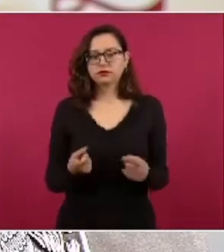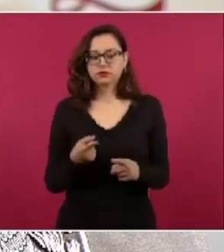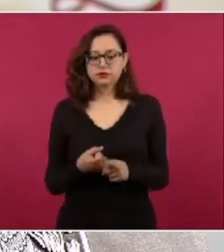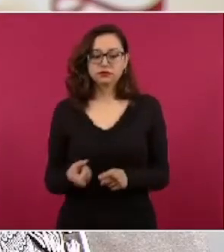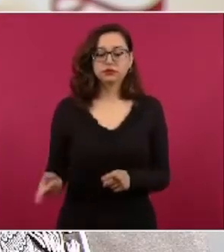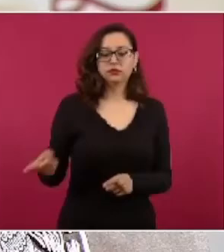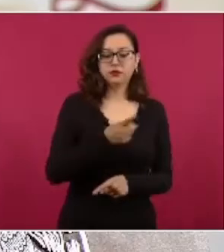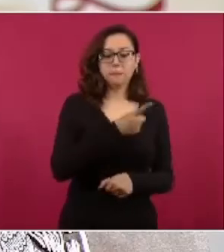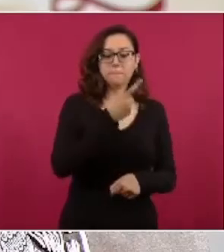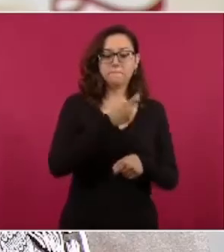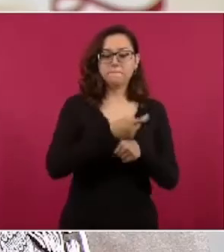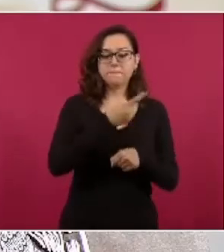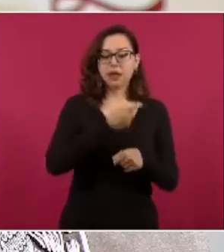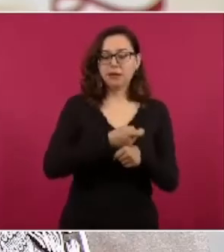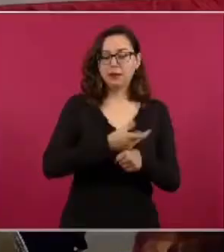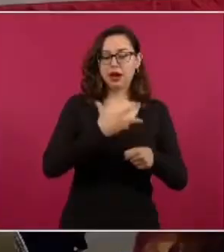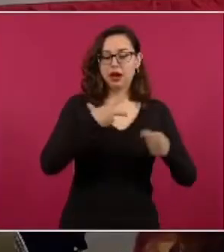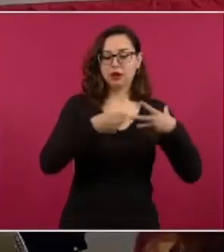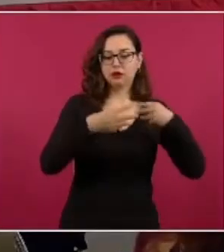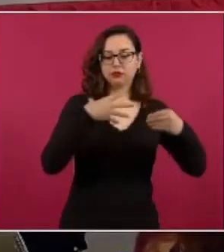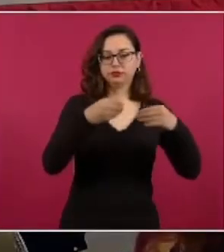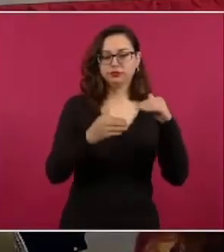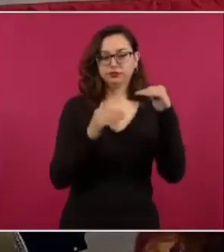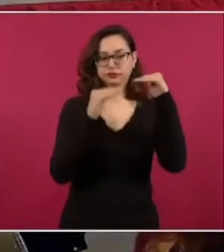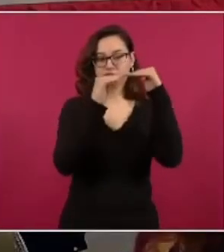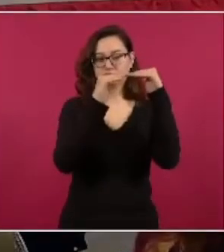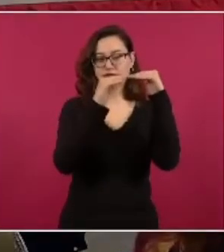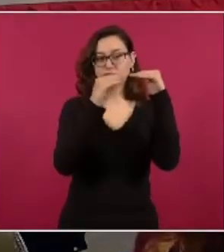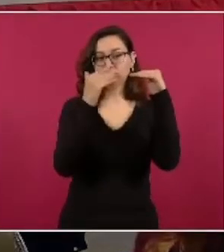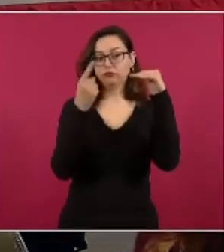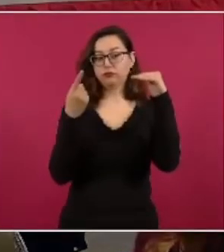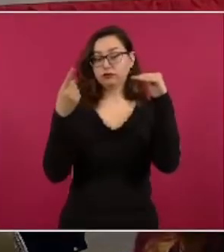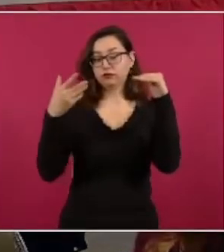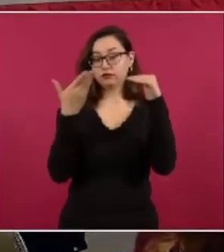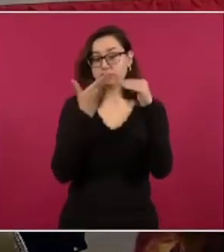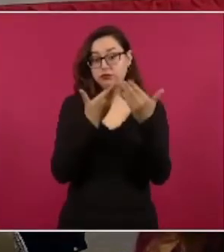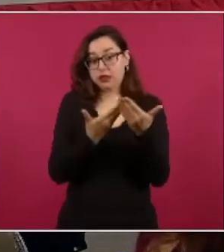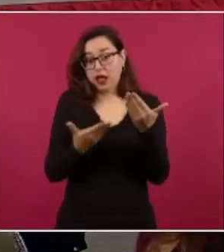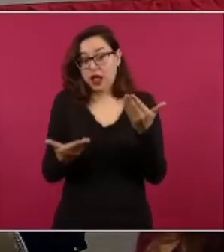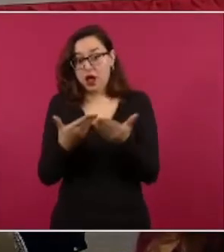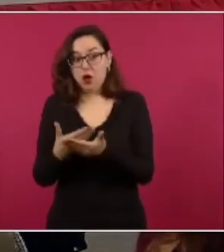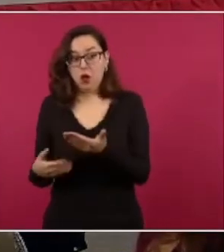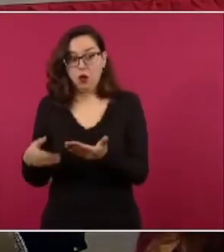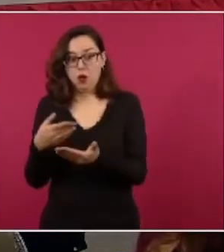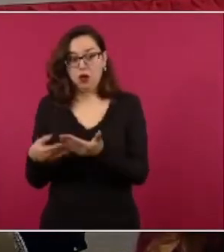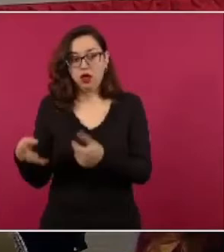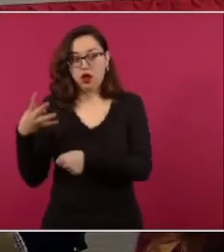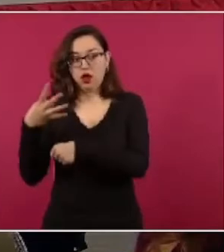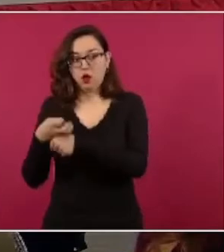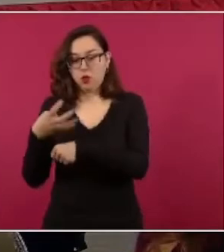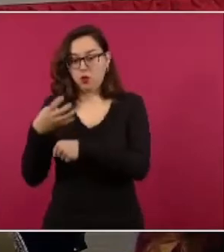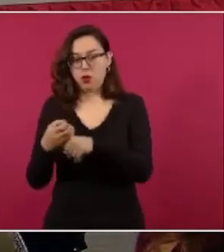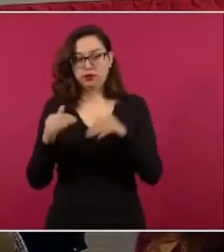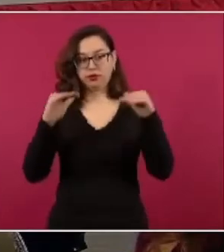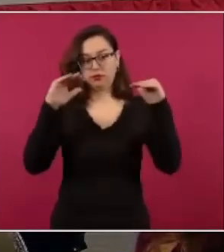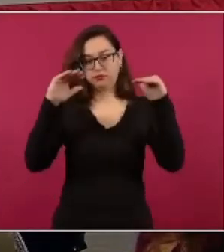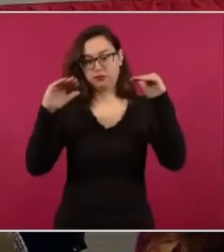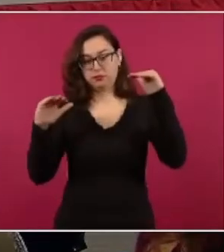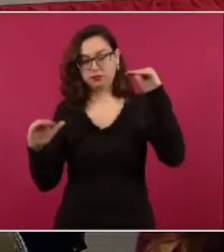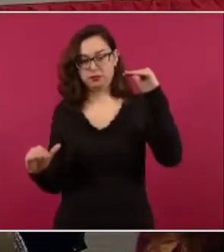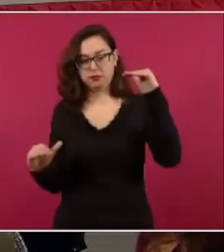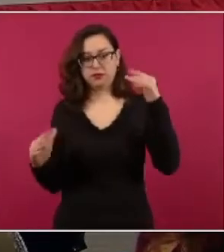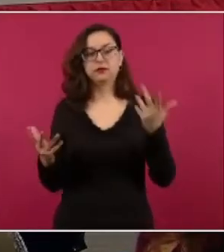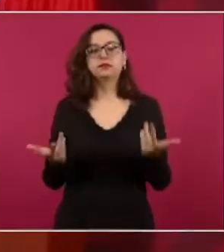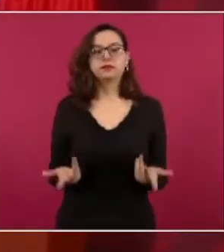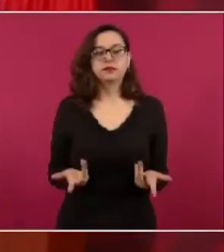de la primera ola. Estamos en este momento aproximadamente a la mitad de la intensidad que llegamos a tener en la primera ola, que, como